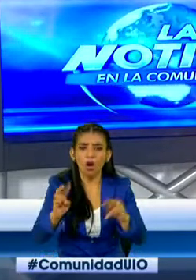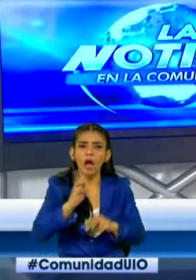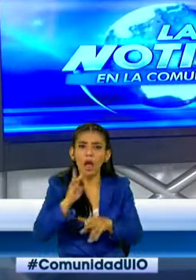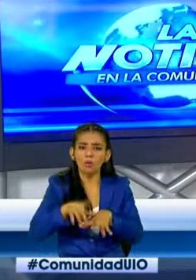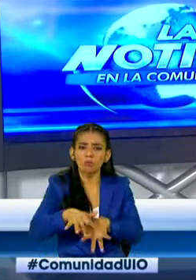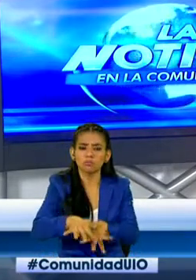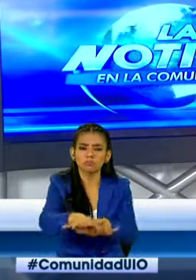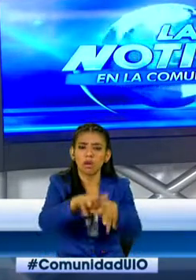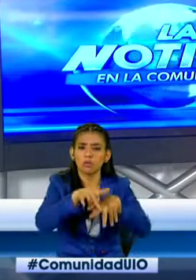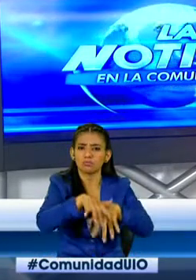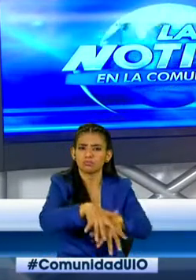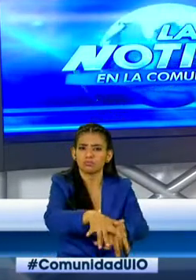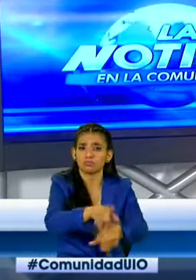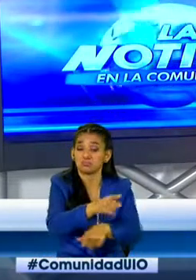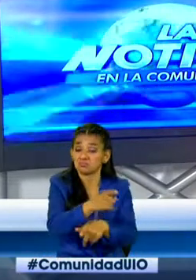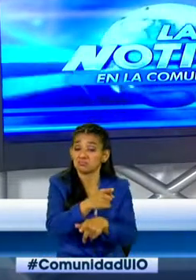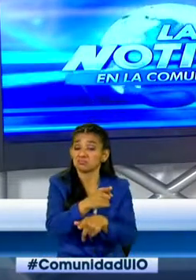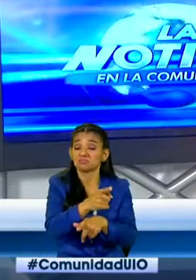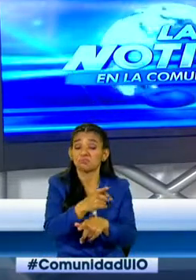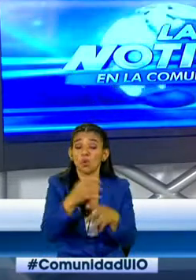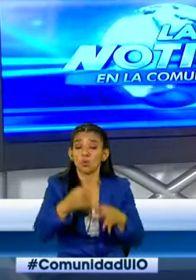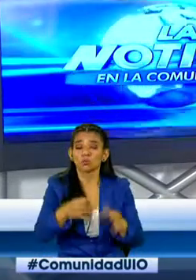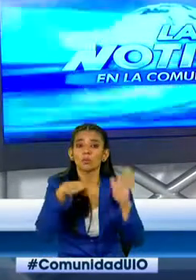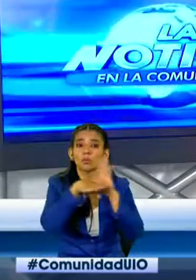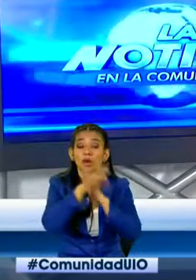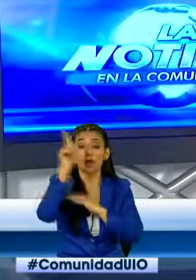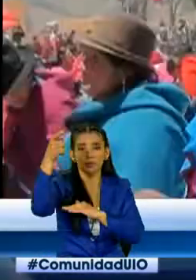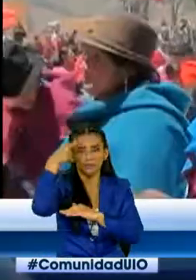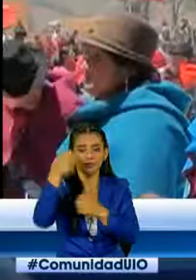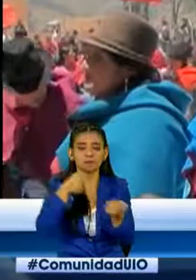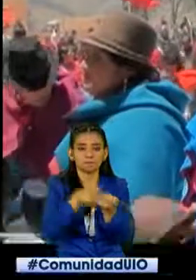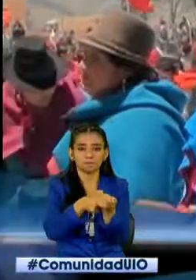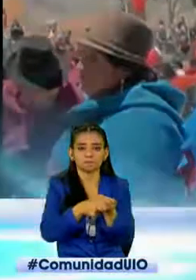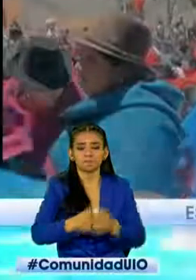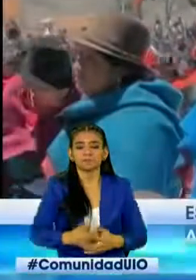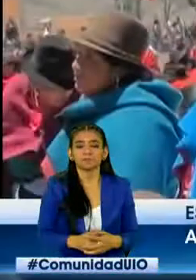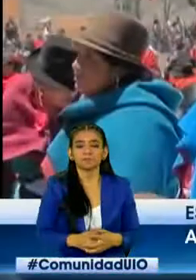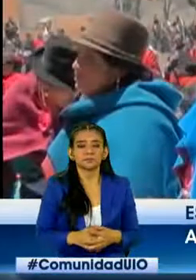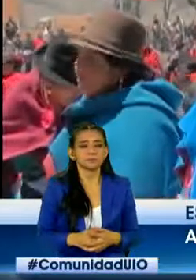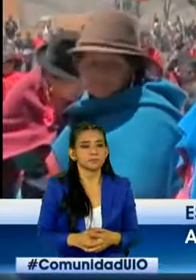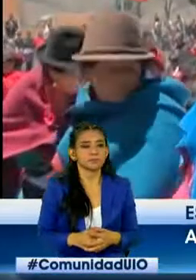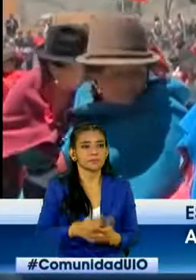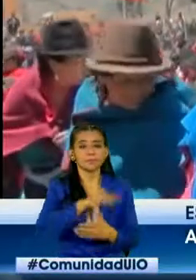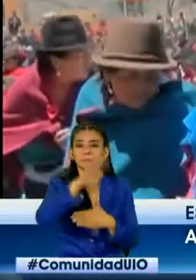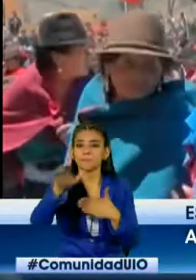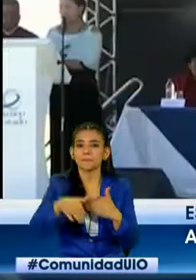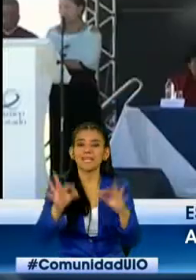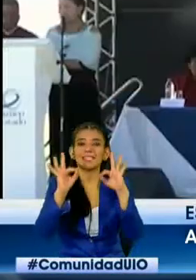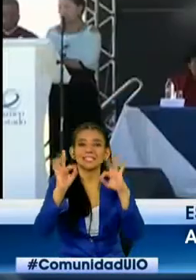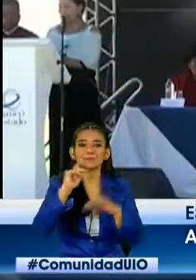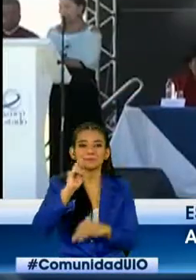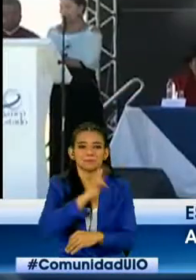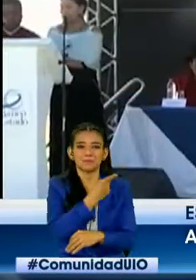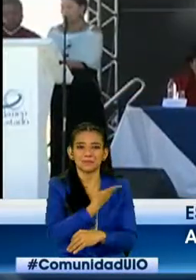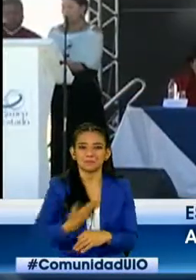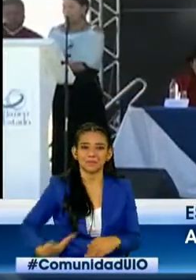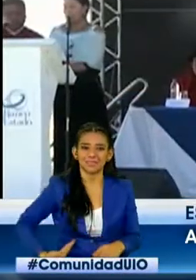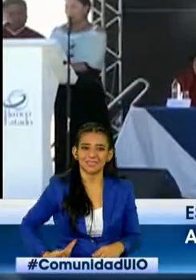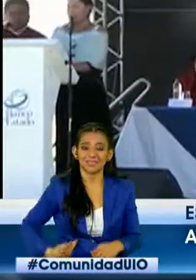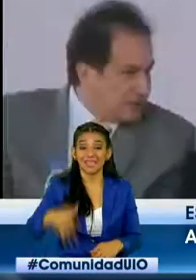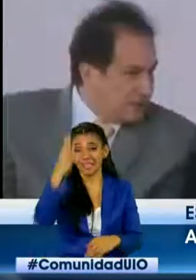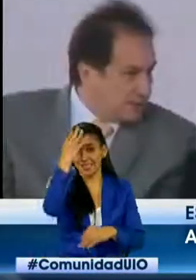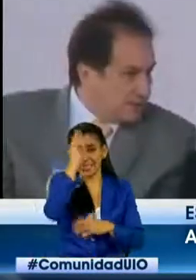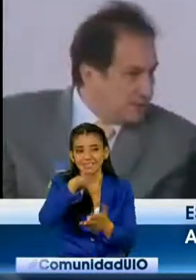riego, obras que cuentan con el apoyo del Banco del Estado. Todo estaba preparado para el arribo del vicepresidente de la